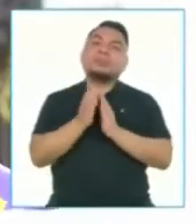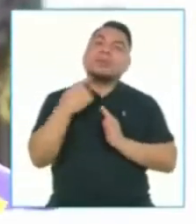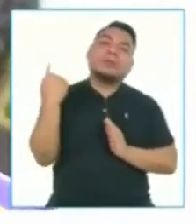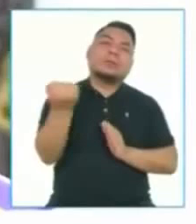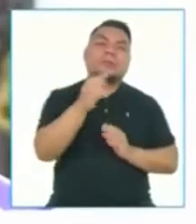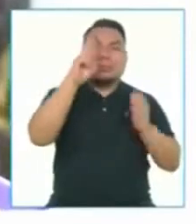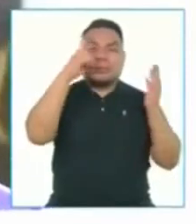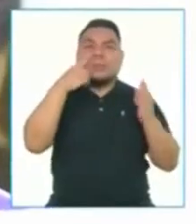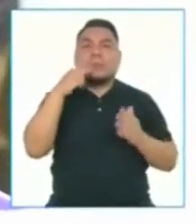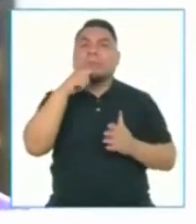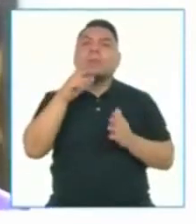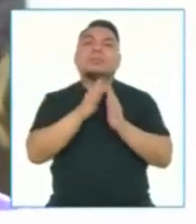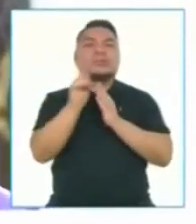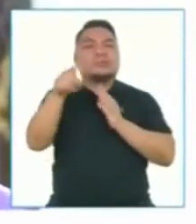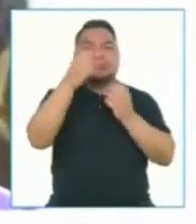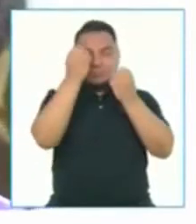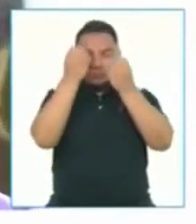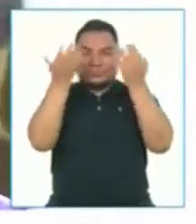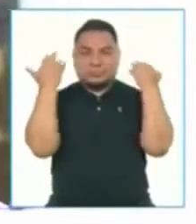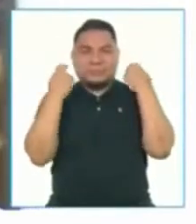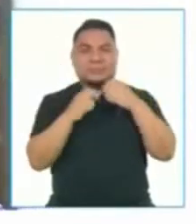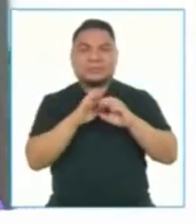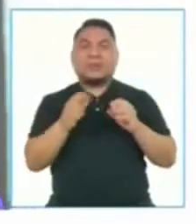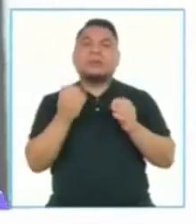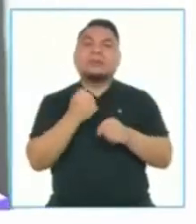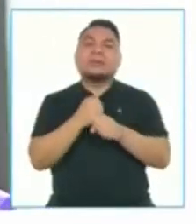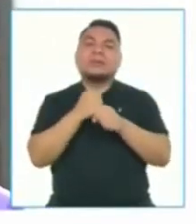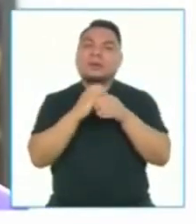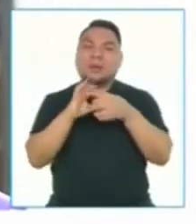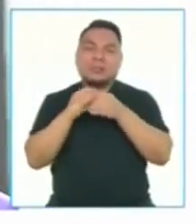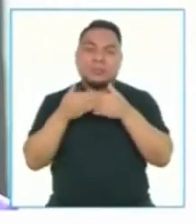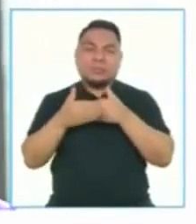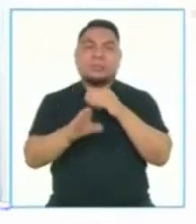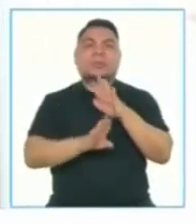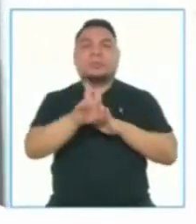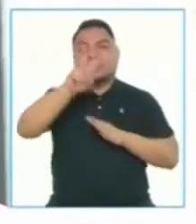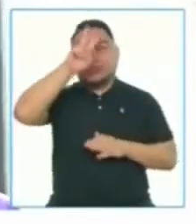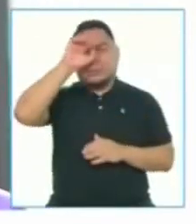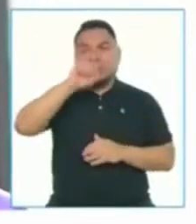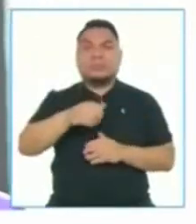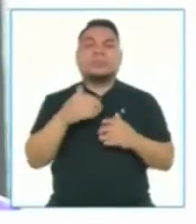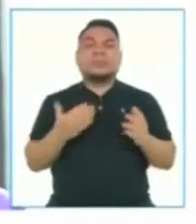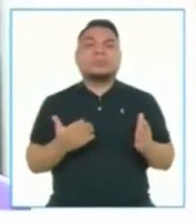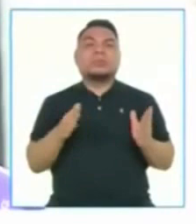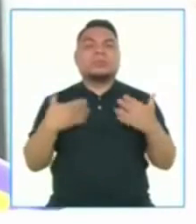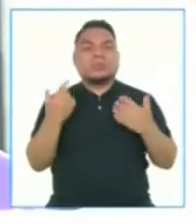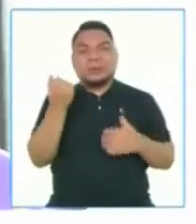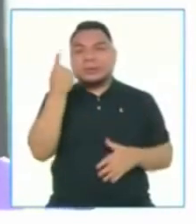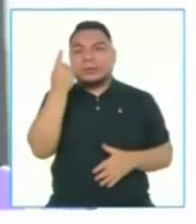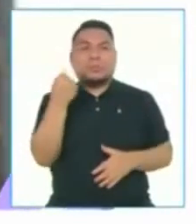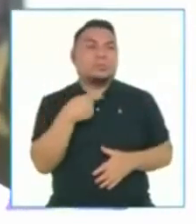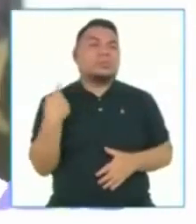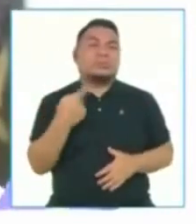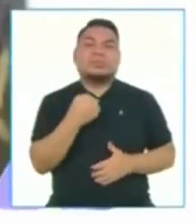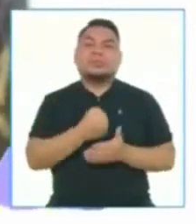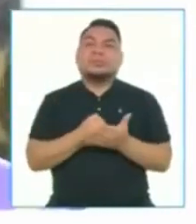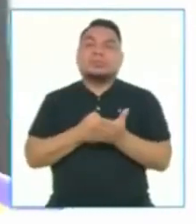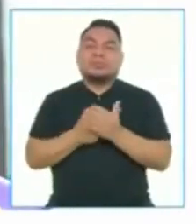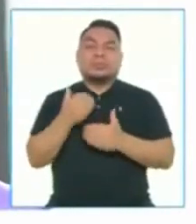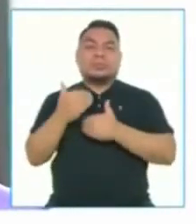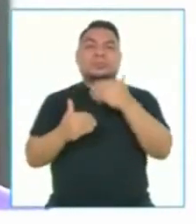y peruanas, demos la vuelta a la página y trabajemos todos por construir un país donde nos podamos entender todos y